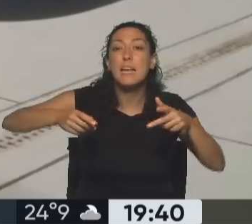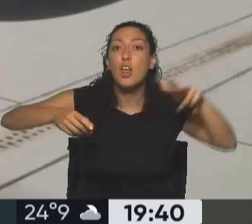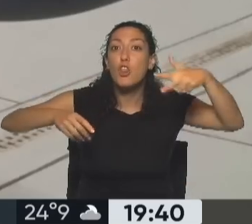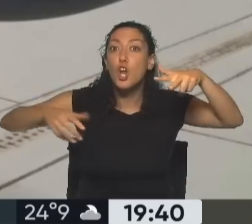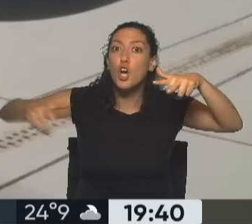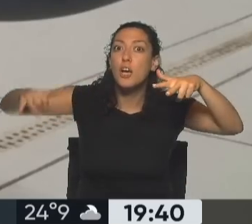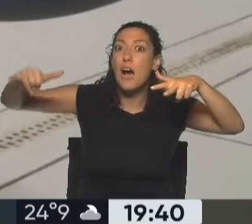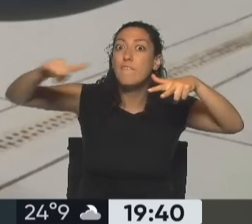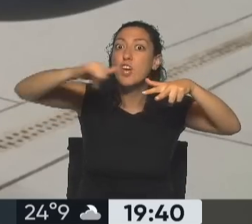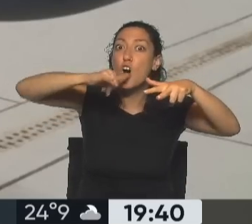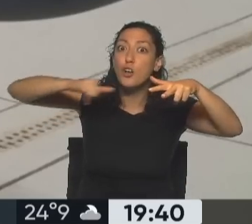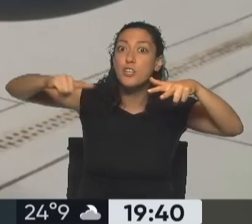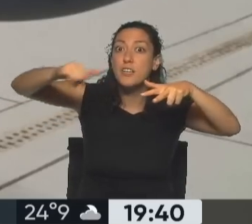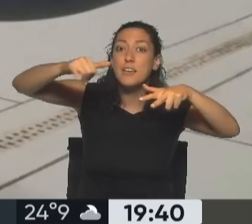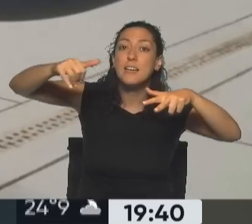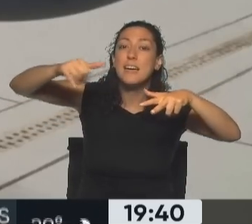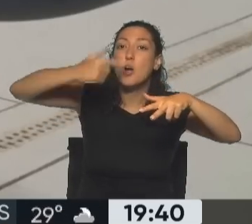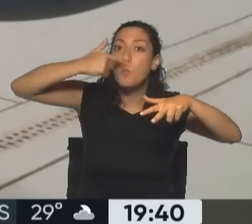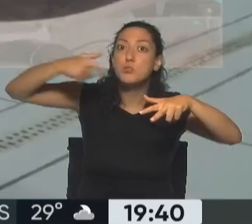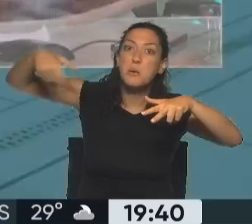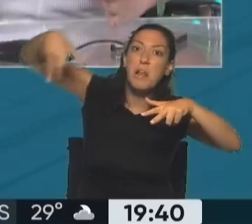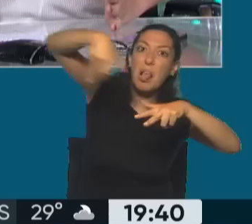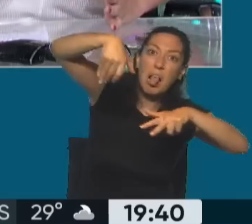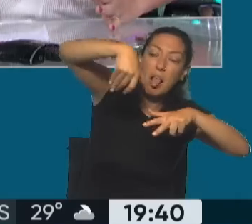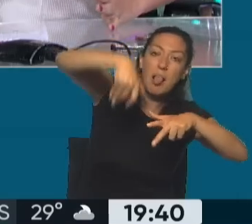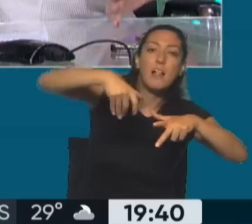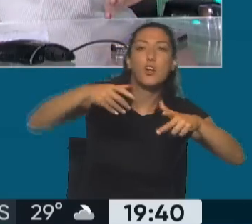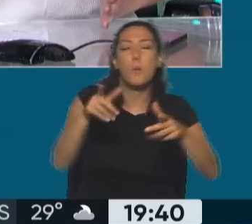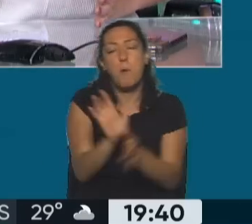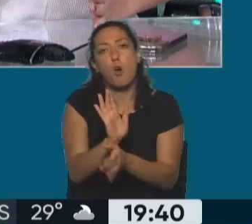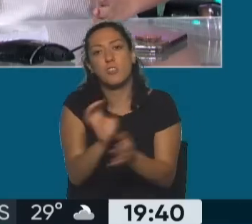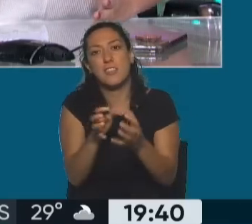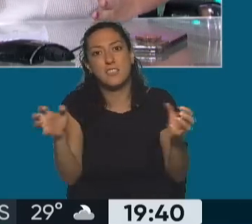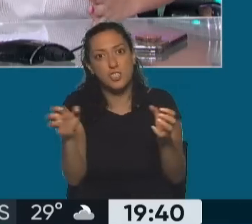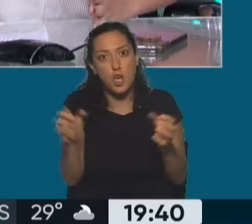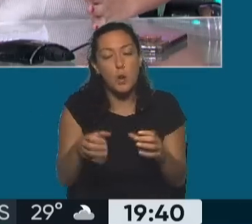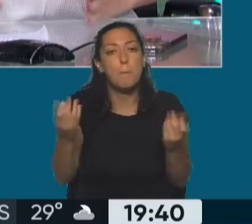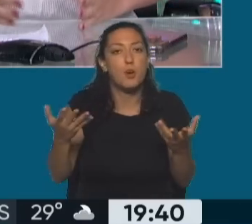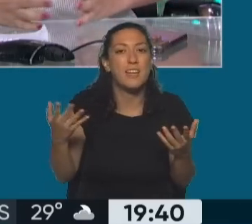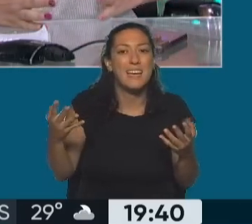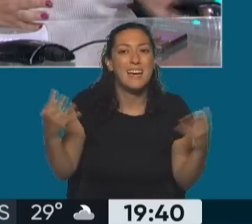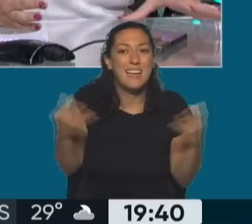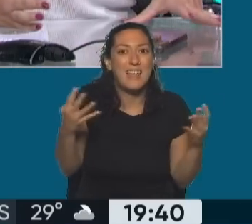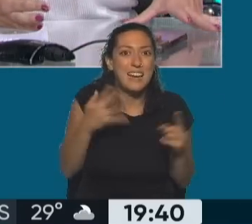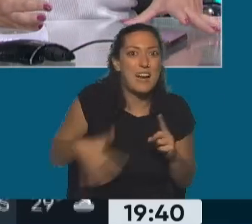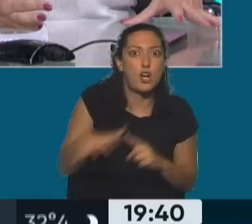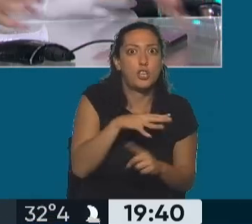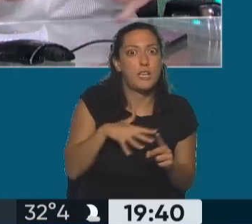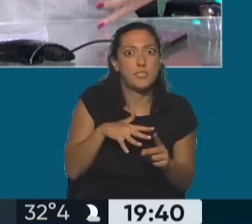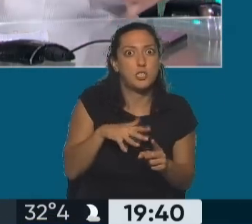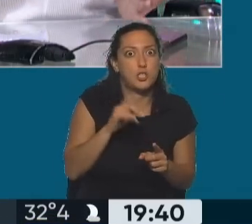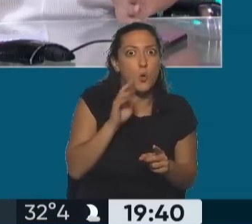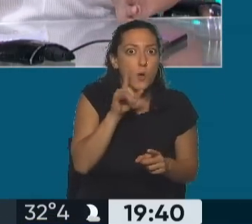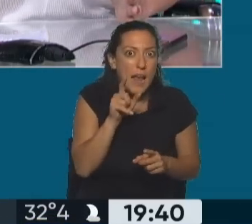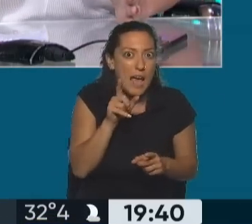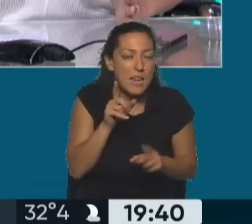Esto, por supuesto, genera alarma y temor a una mayor tensión, repito, por el contexto sobre todo de la guerra en Ucrania y